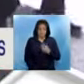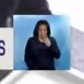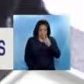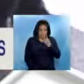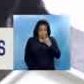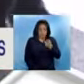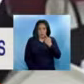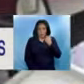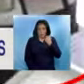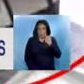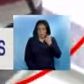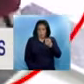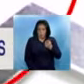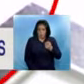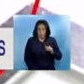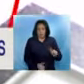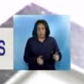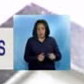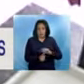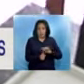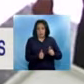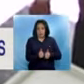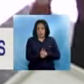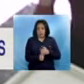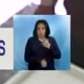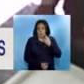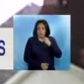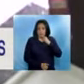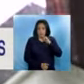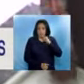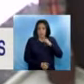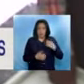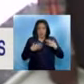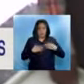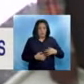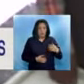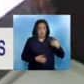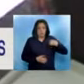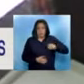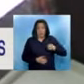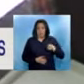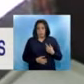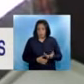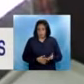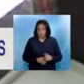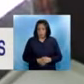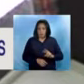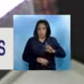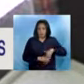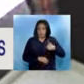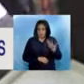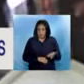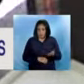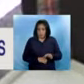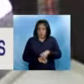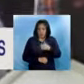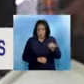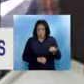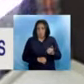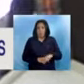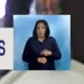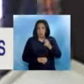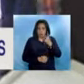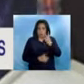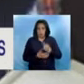Observe a este hombre secundado por esta mujer de polera rosada que lleva un bolso en el hombro. Segundos después aparece en escena